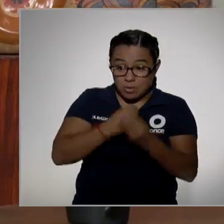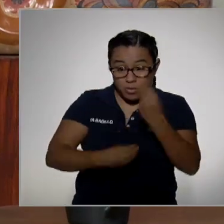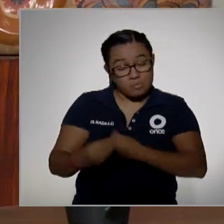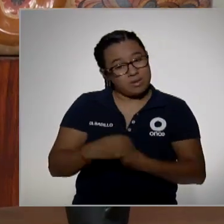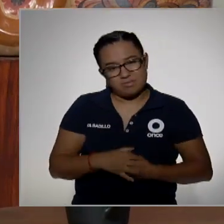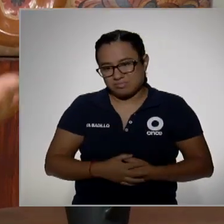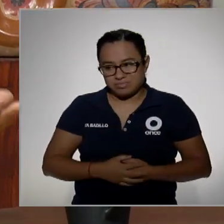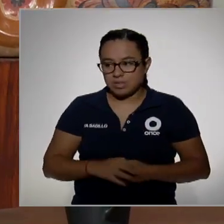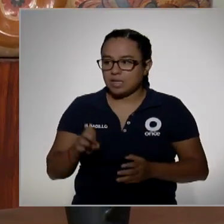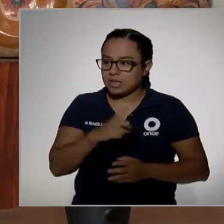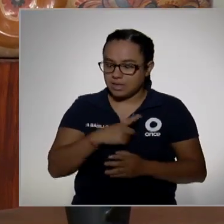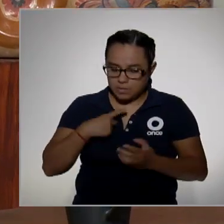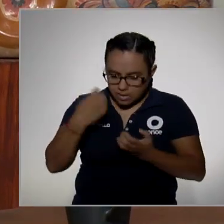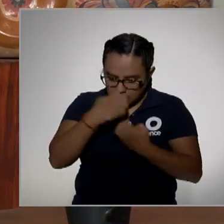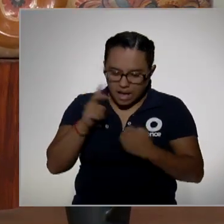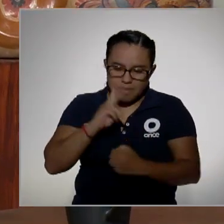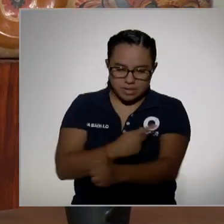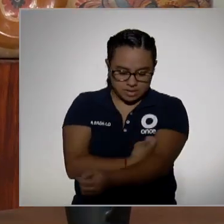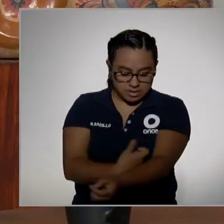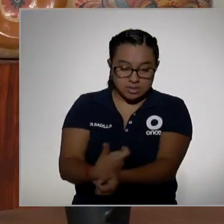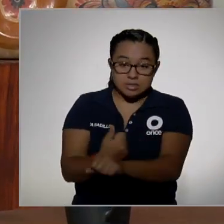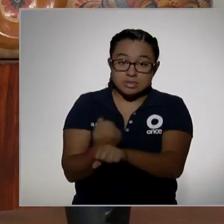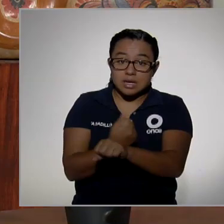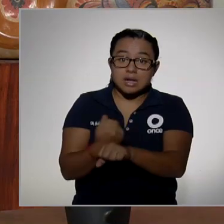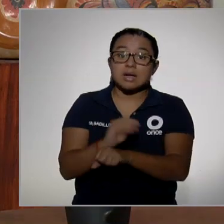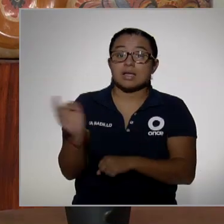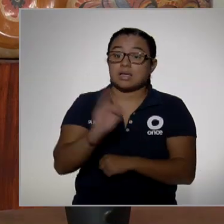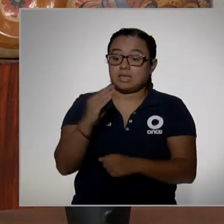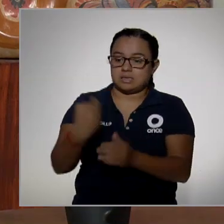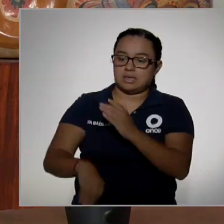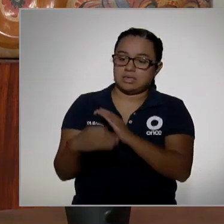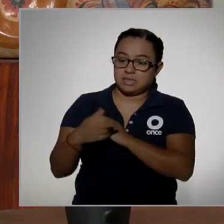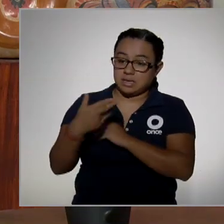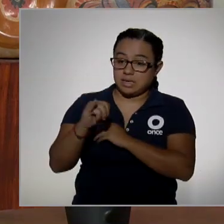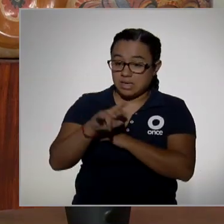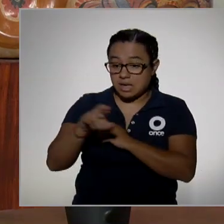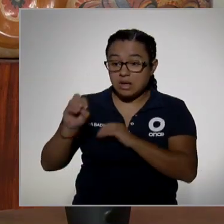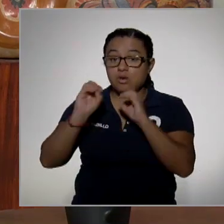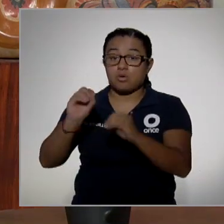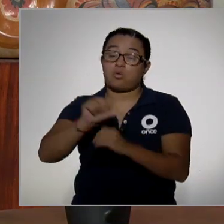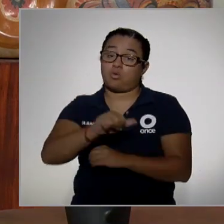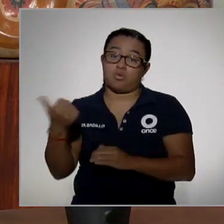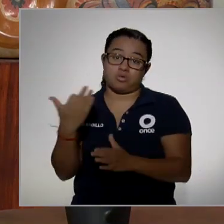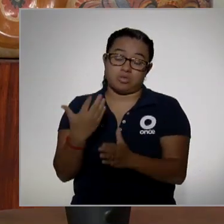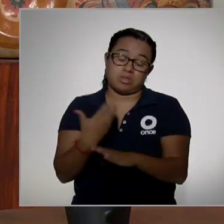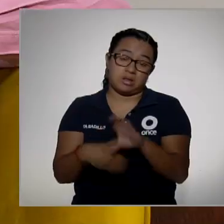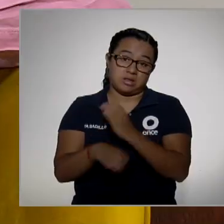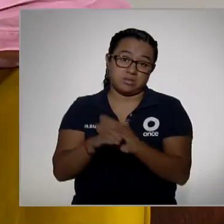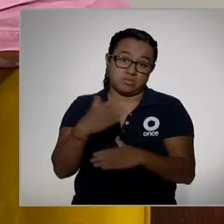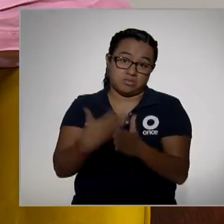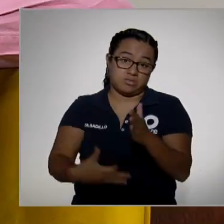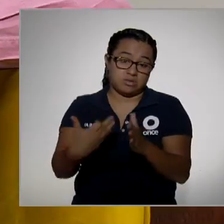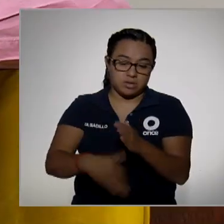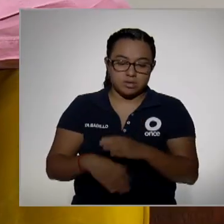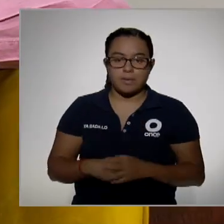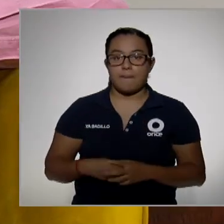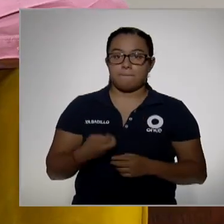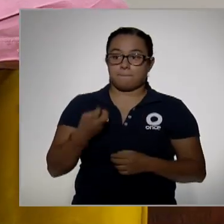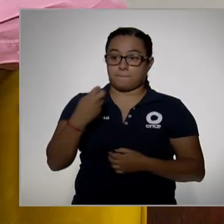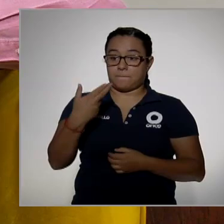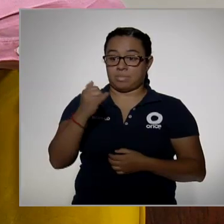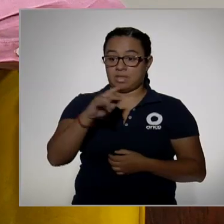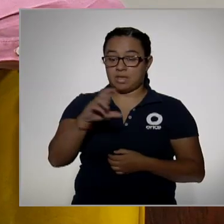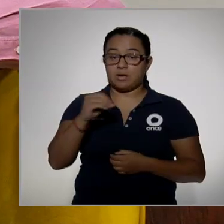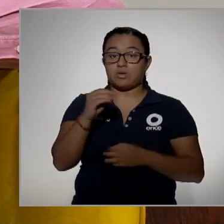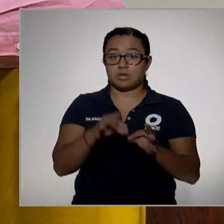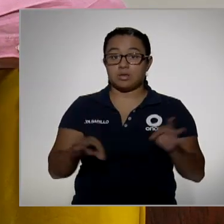si hacemos estudios de sangre vamos a observar que puede tener deficiencia de hierro o de otros elementos entonces el hierro es importante pero no saca si la doctora